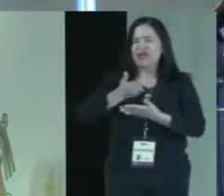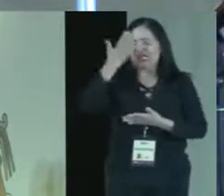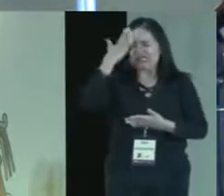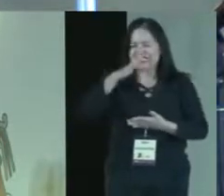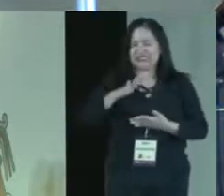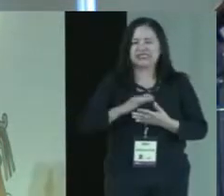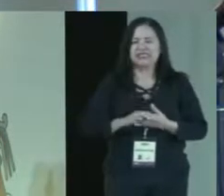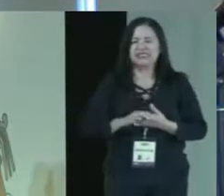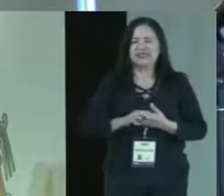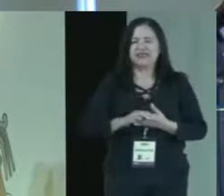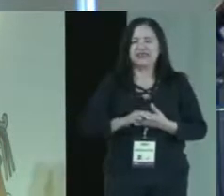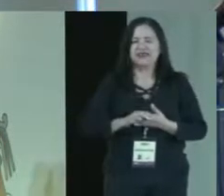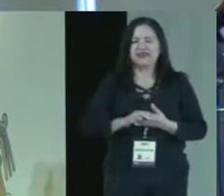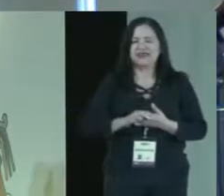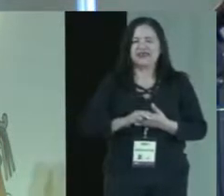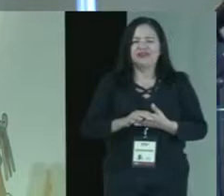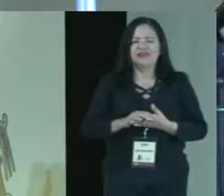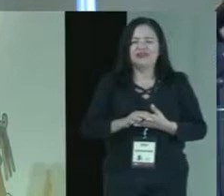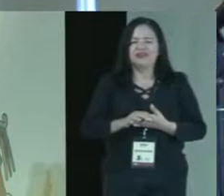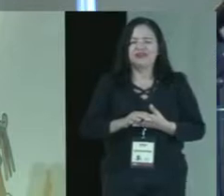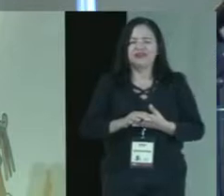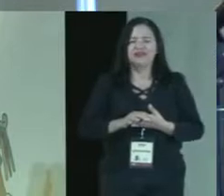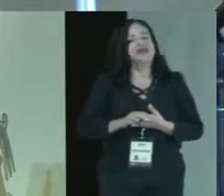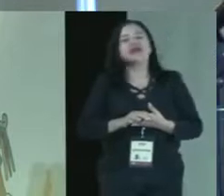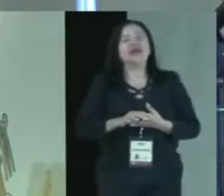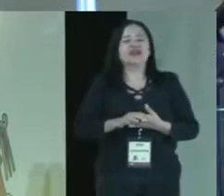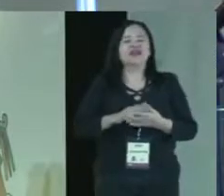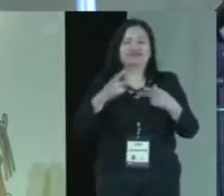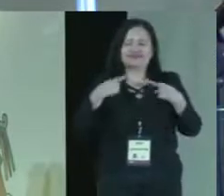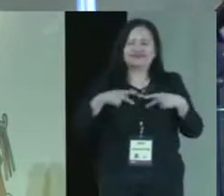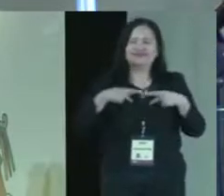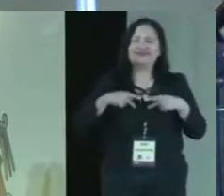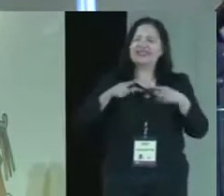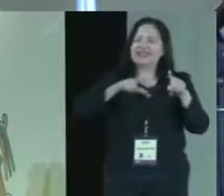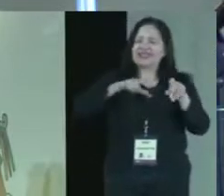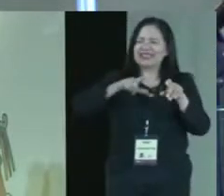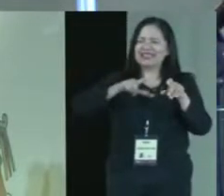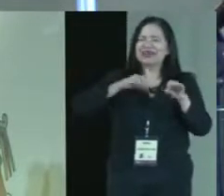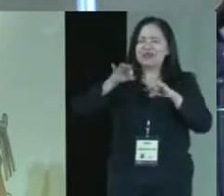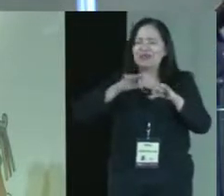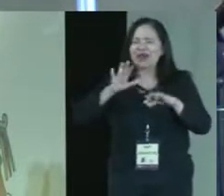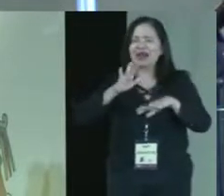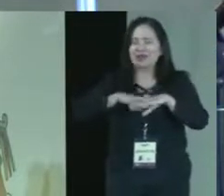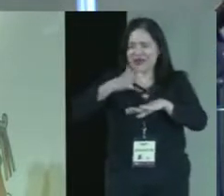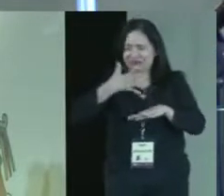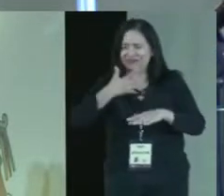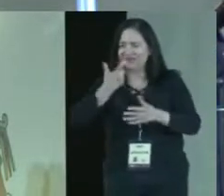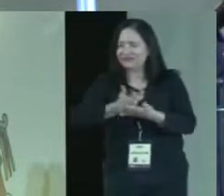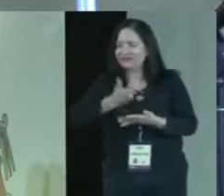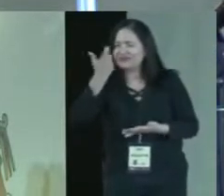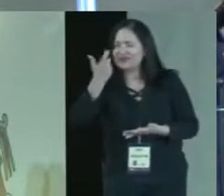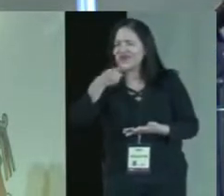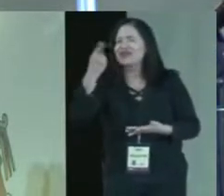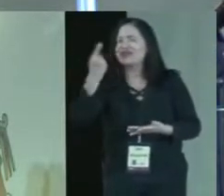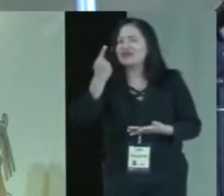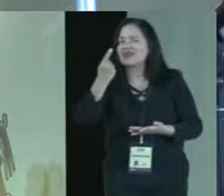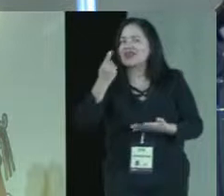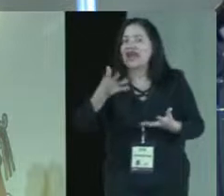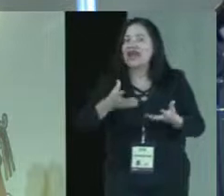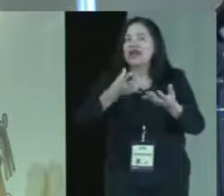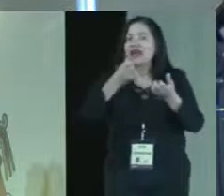necesidad de rescatar el papel económico del Estado, lo cierto es que también habría que rescatar